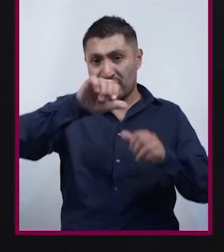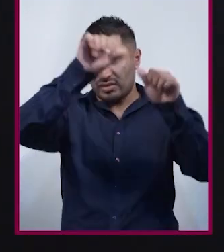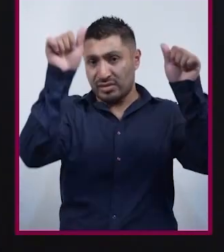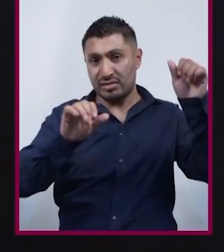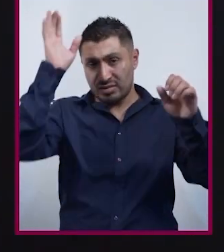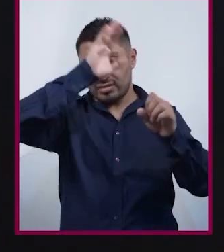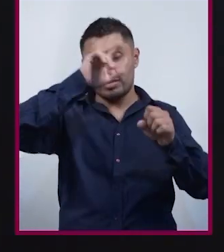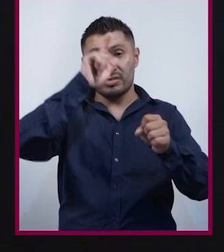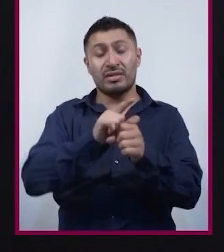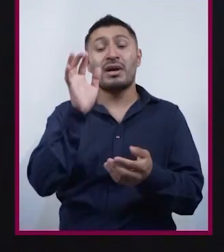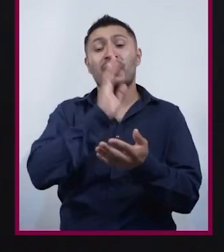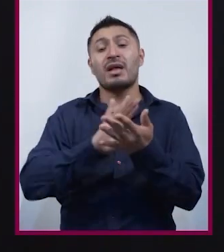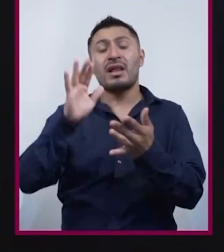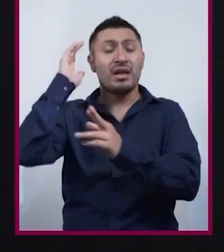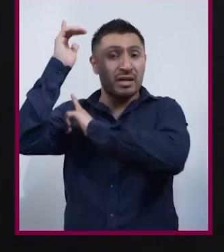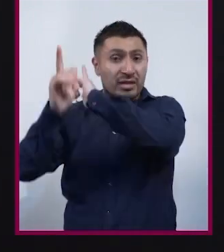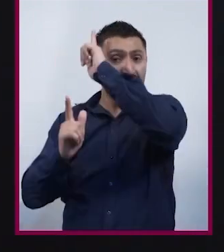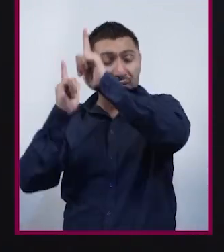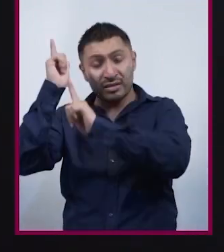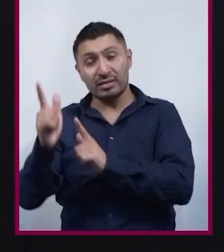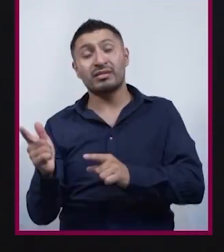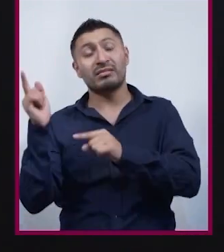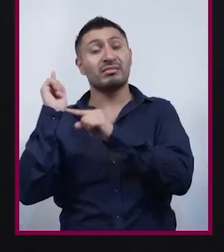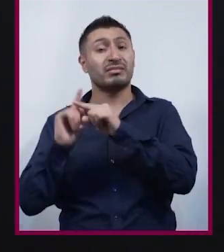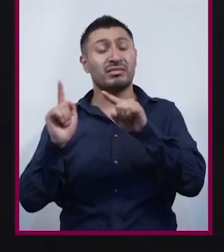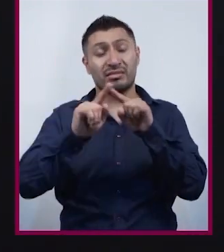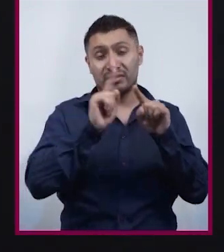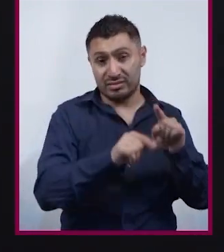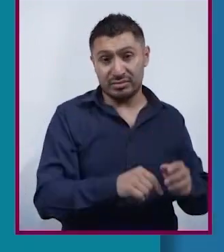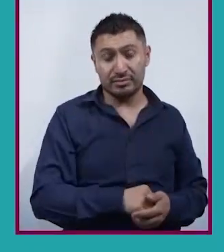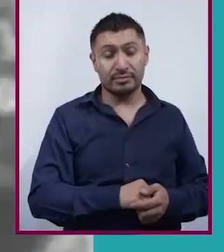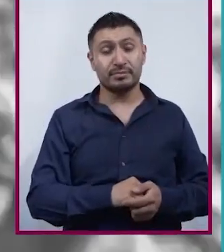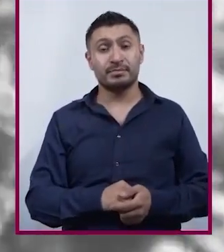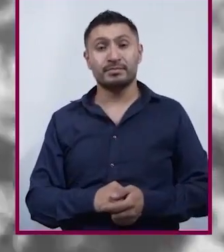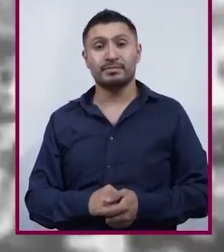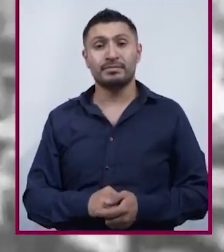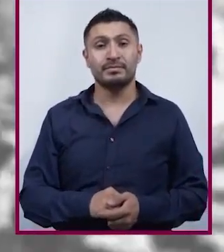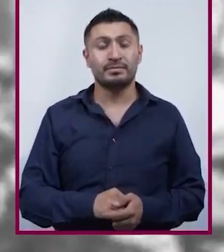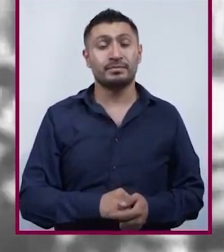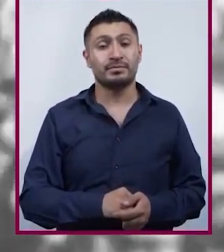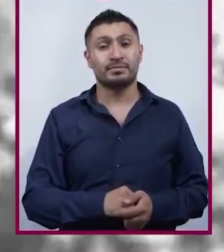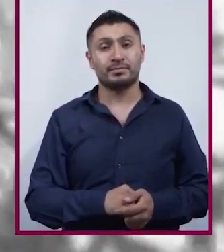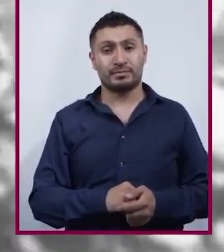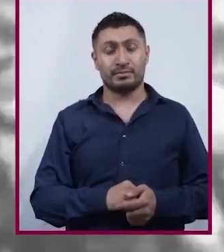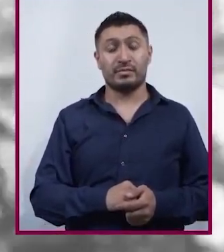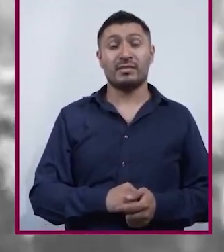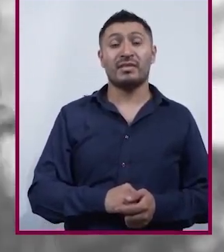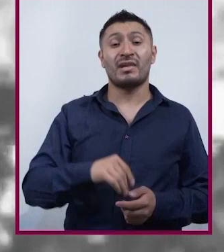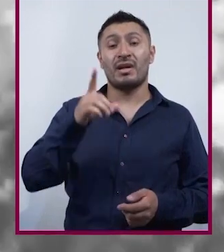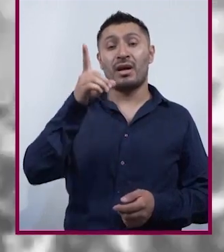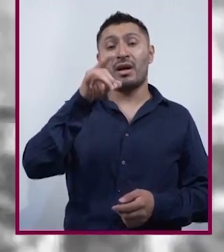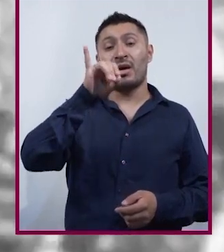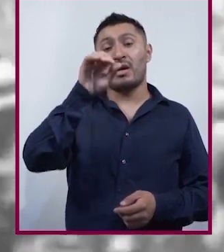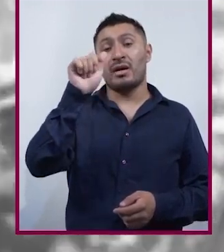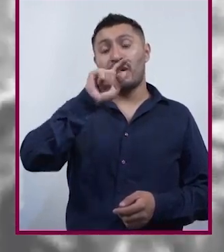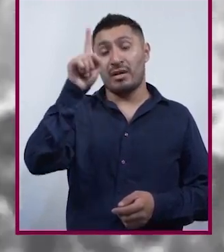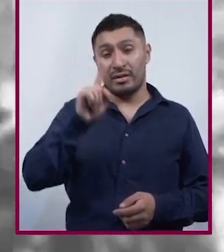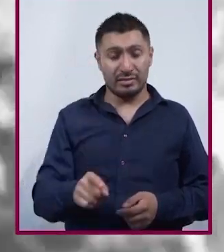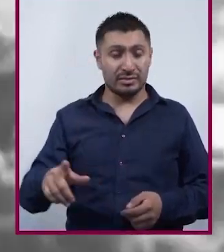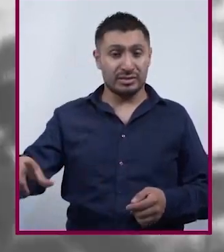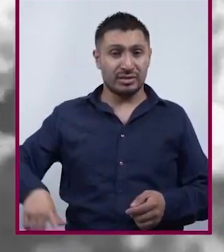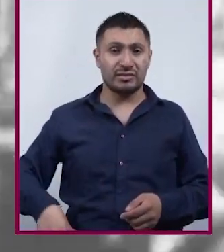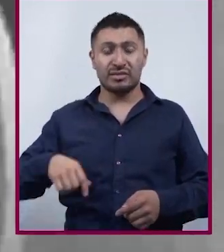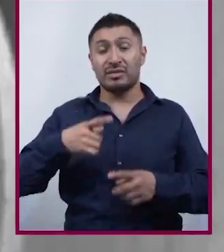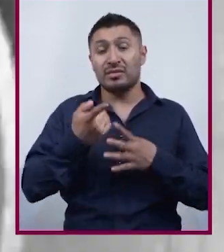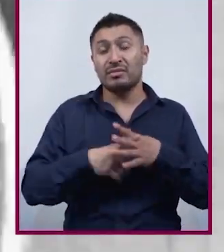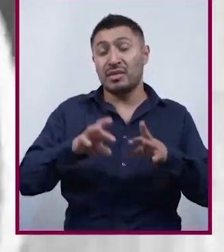con entusiasmo a los griegos, a Goethe, Cervantes y a Nietzsche. El régimen de Porfirio Díaz comenzaba a